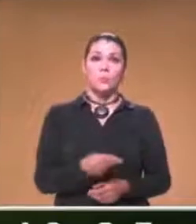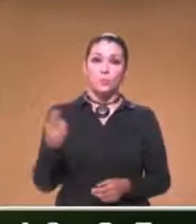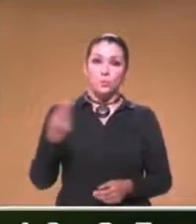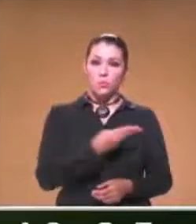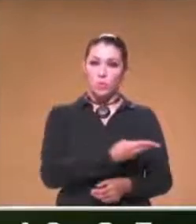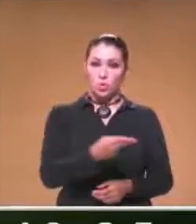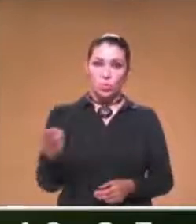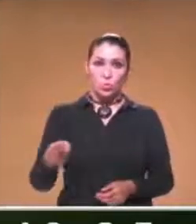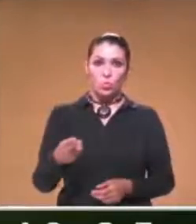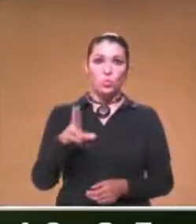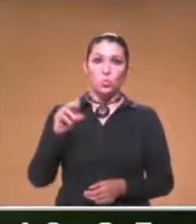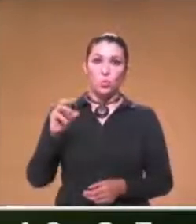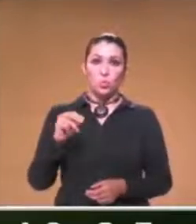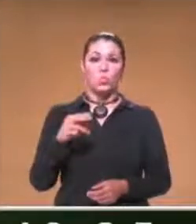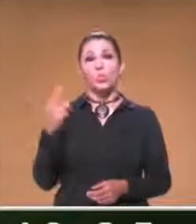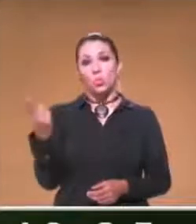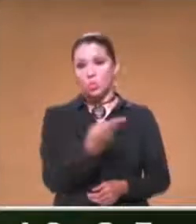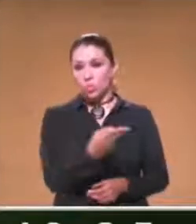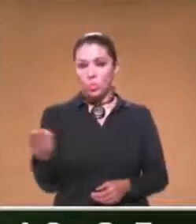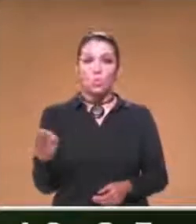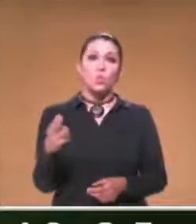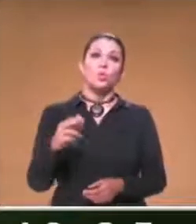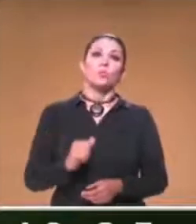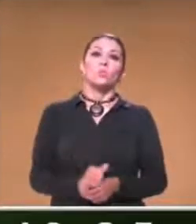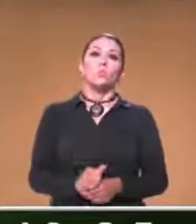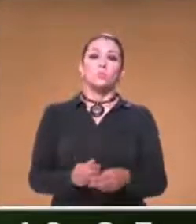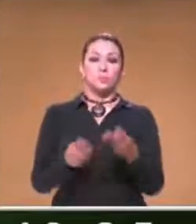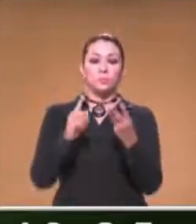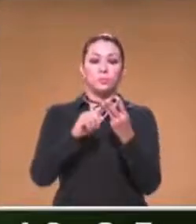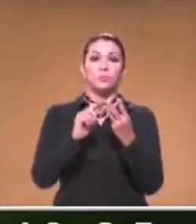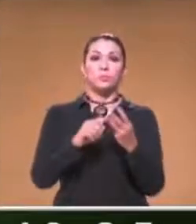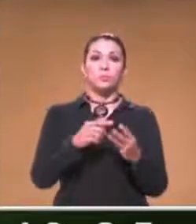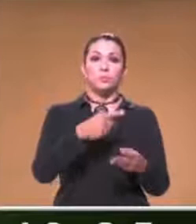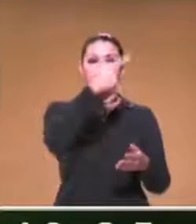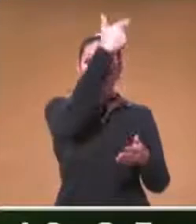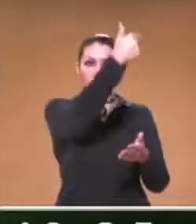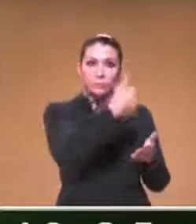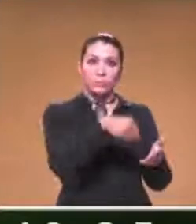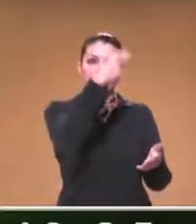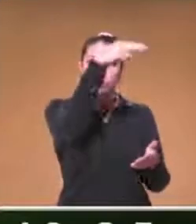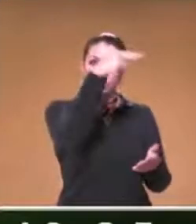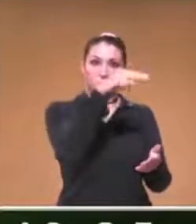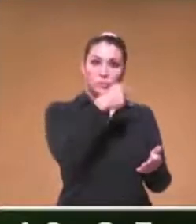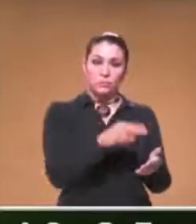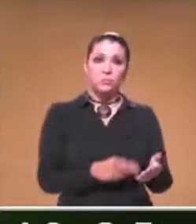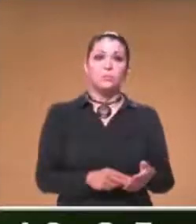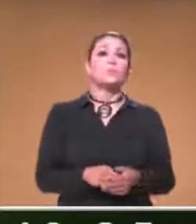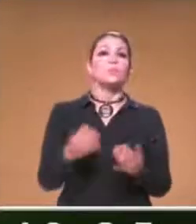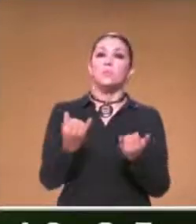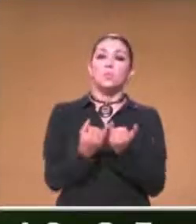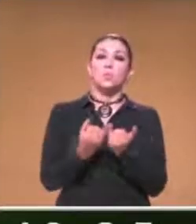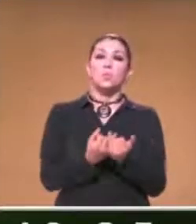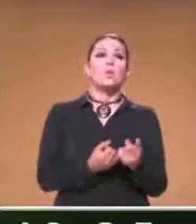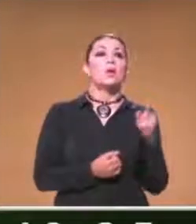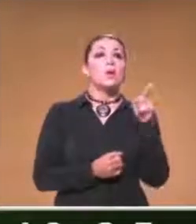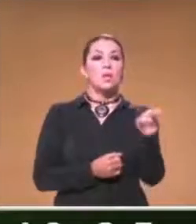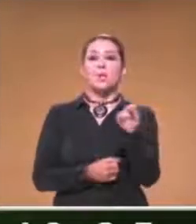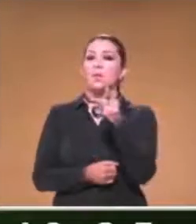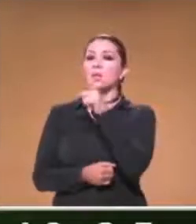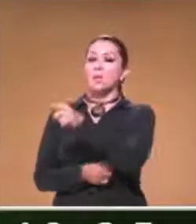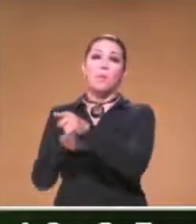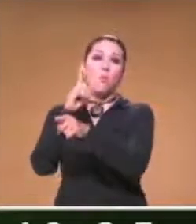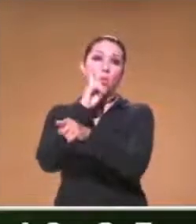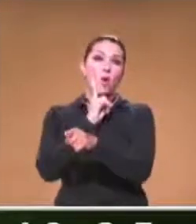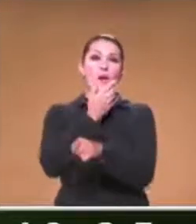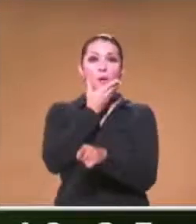not. Después tenemos la tercera persona del singular y aquí quedaría igual para he, she